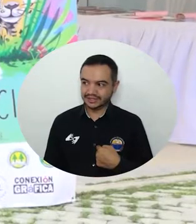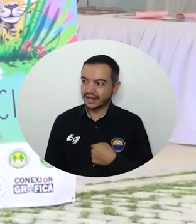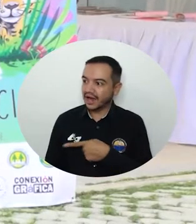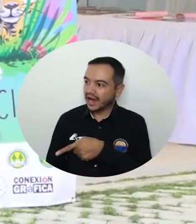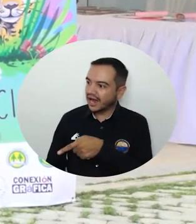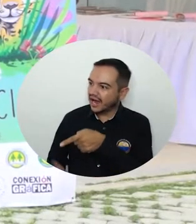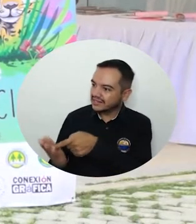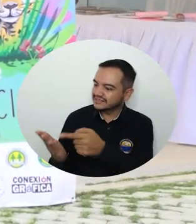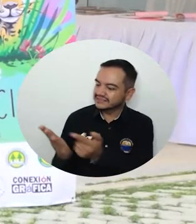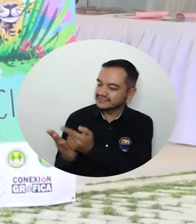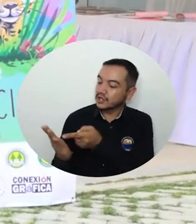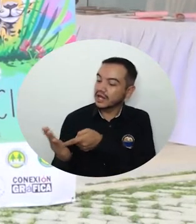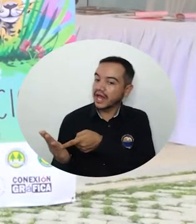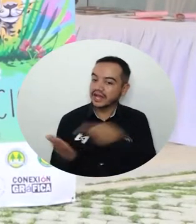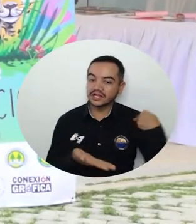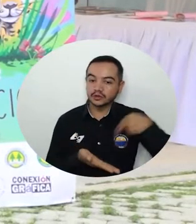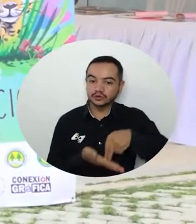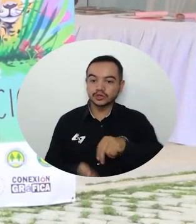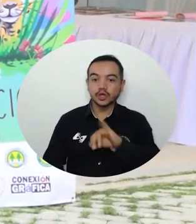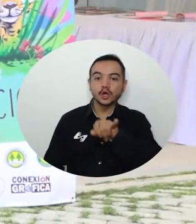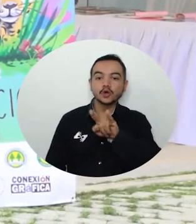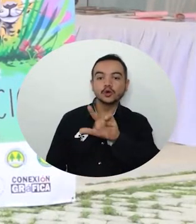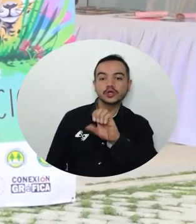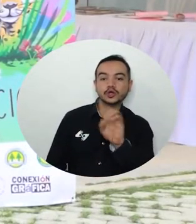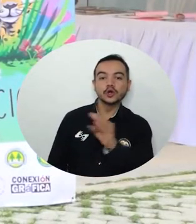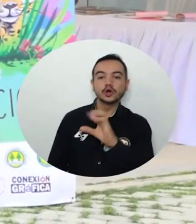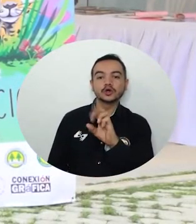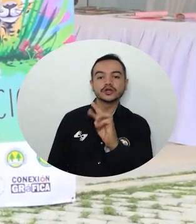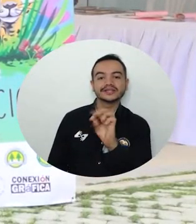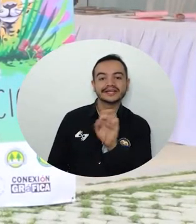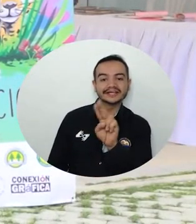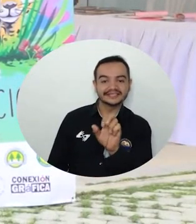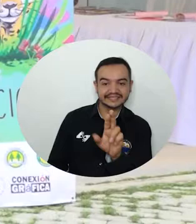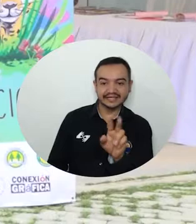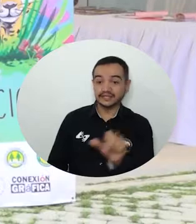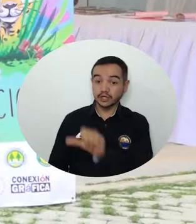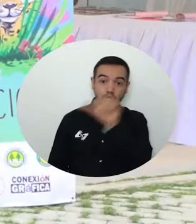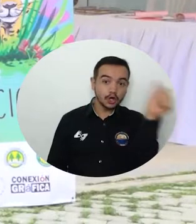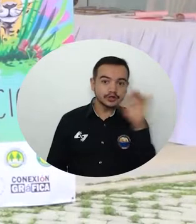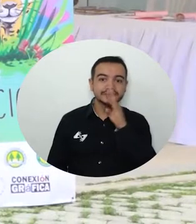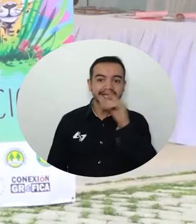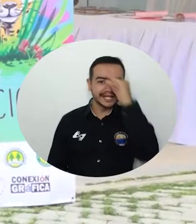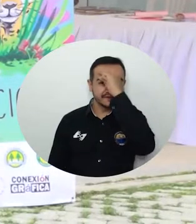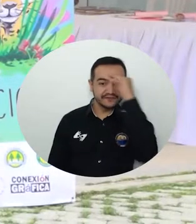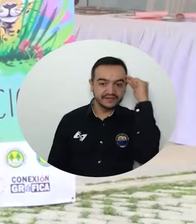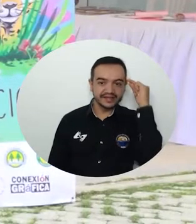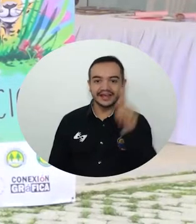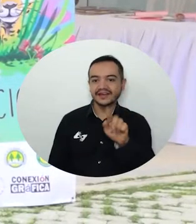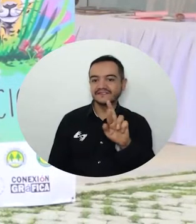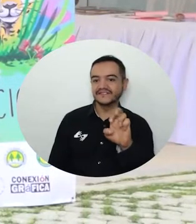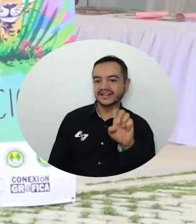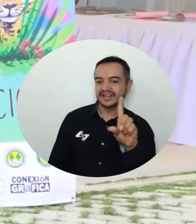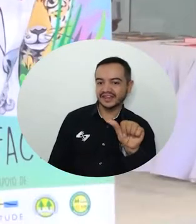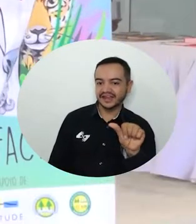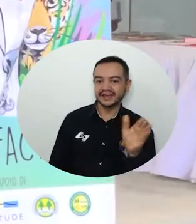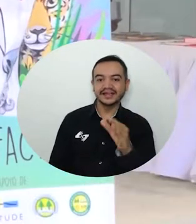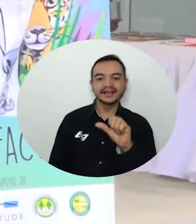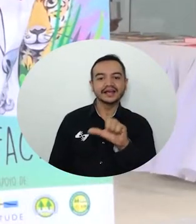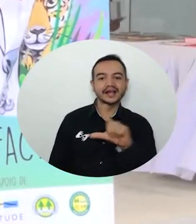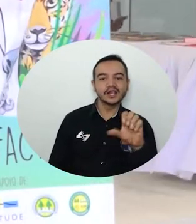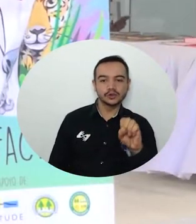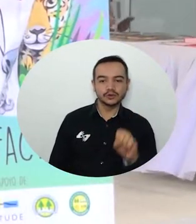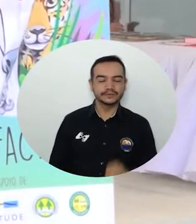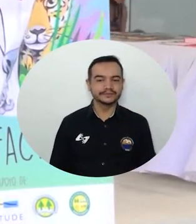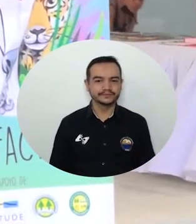de Julio Cortázar, que la portada era de él, y el otro era de Frida Kahlo. ¿Y por qué decidiste llevarte esos dos libros?